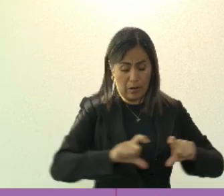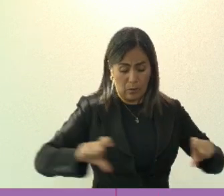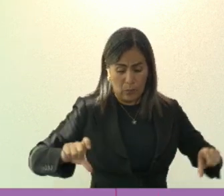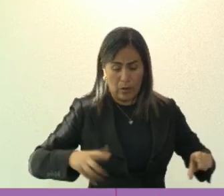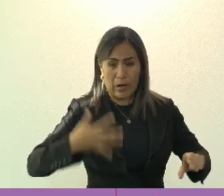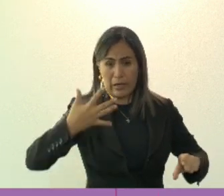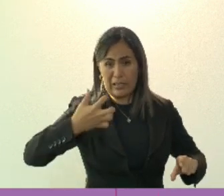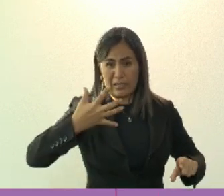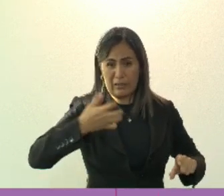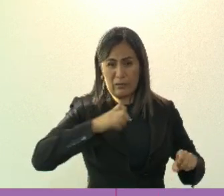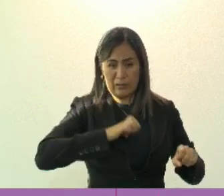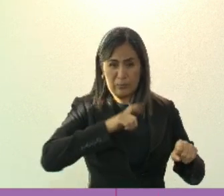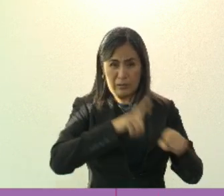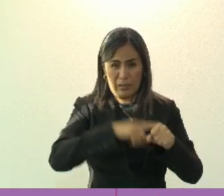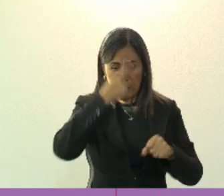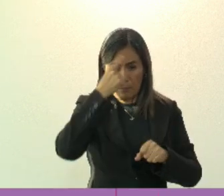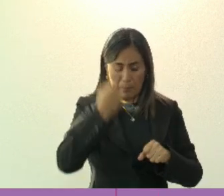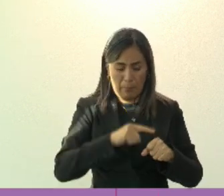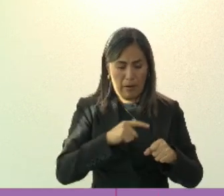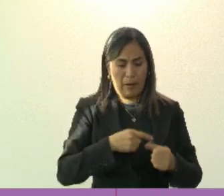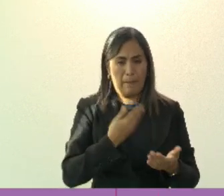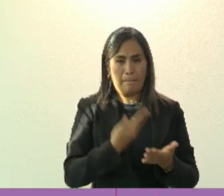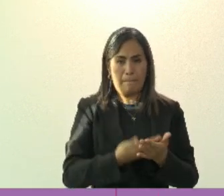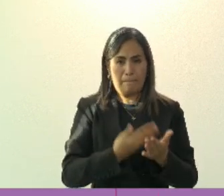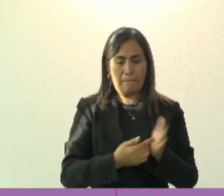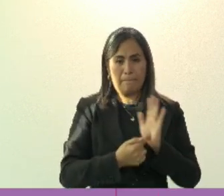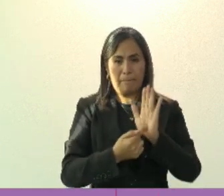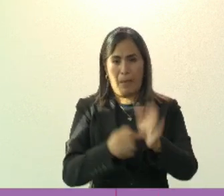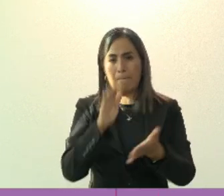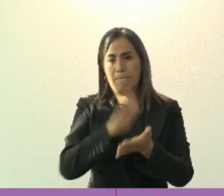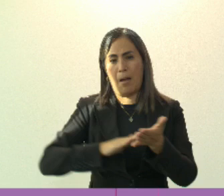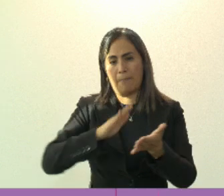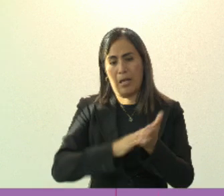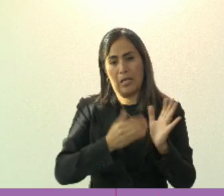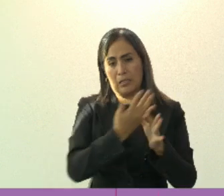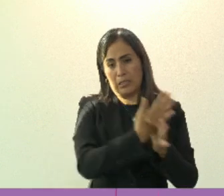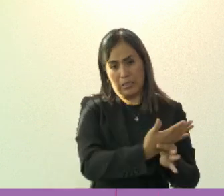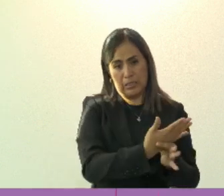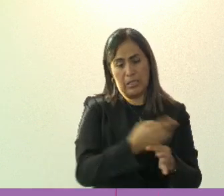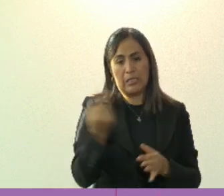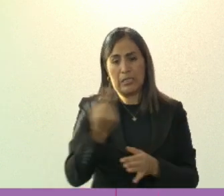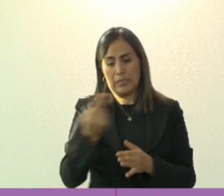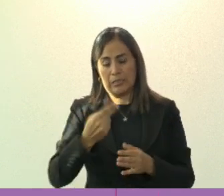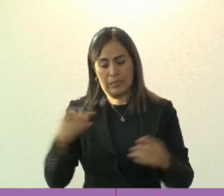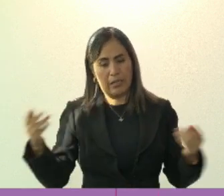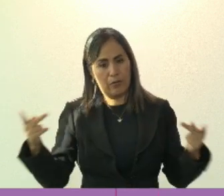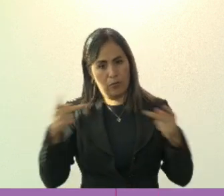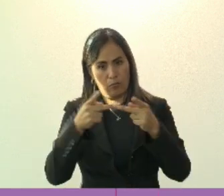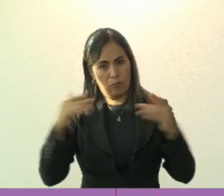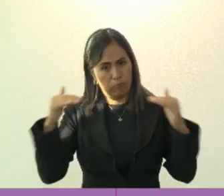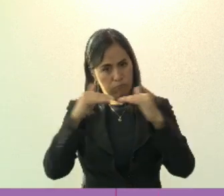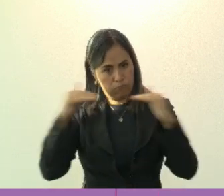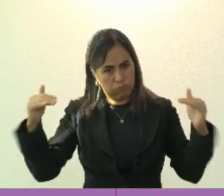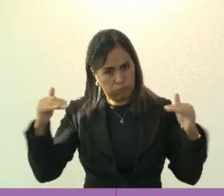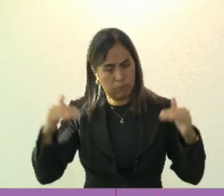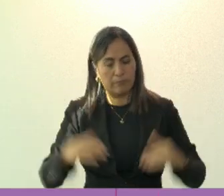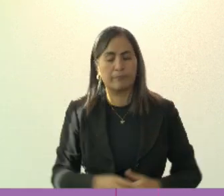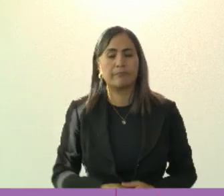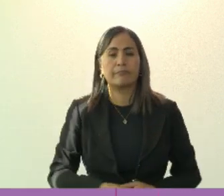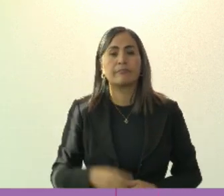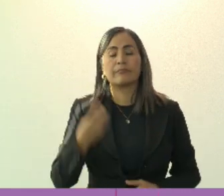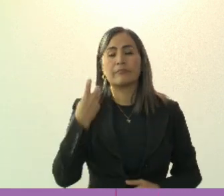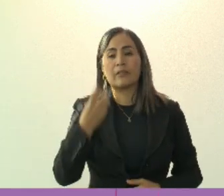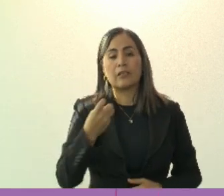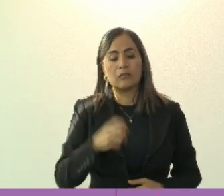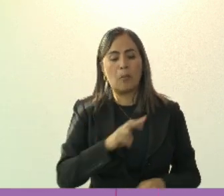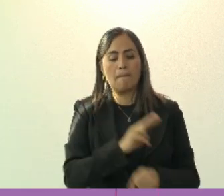específico para rendir cuentas en función de qué, en función de la documentación. Y eso está alineado a los esquemas